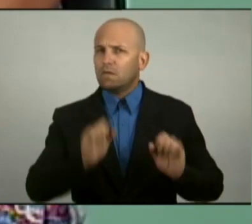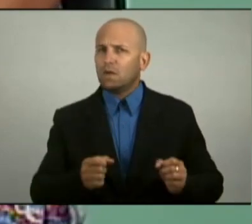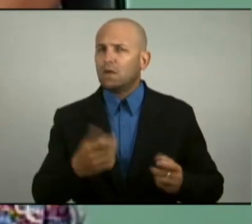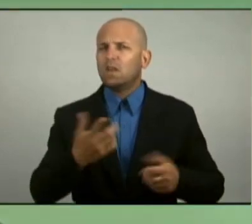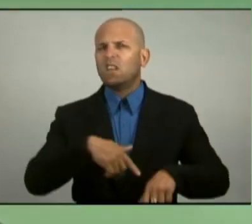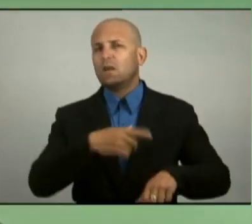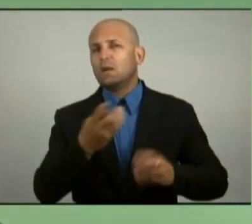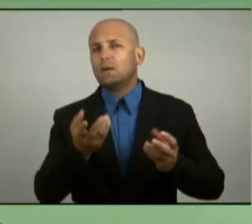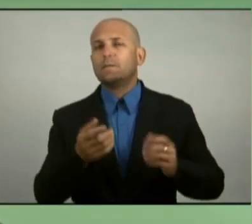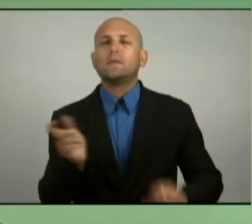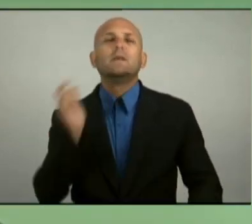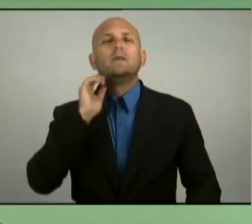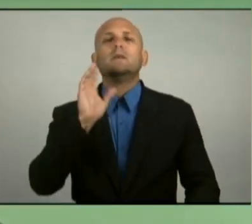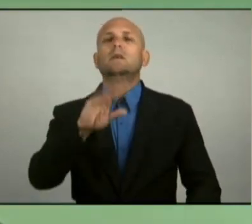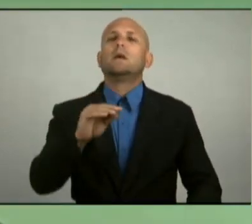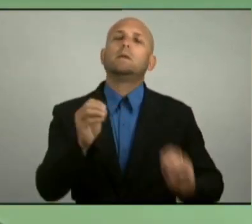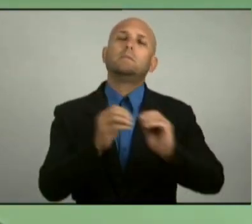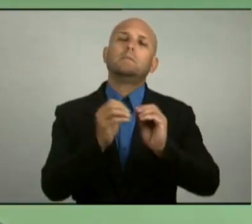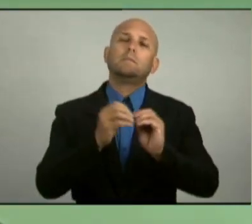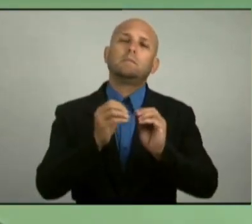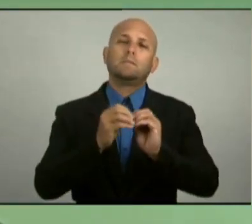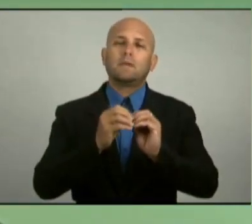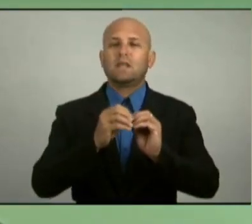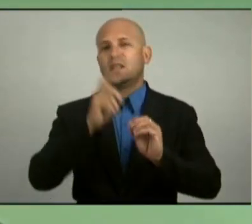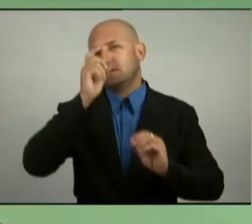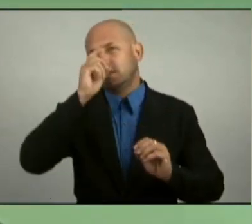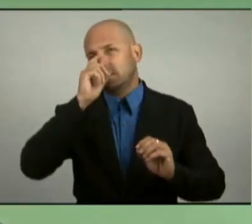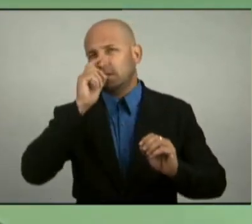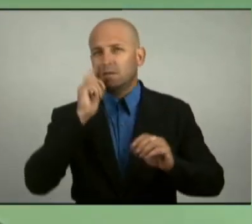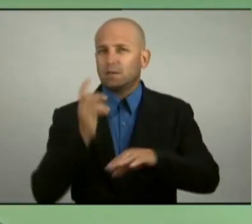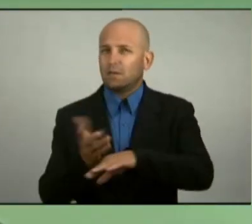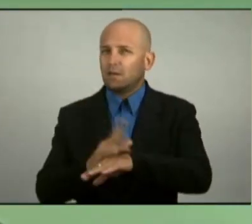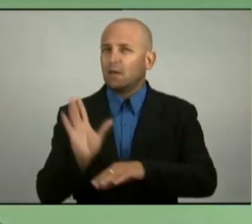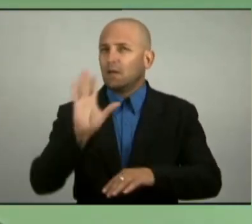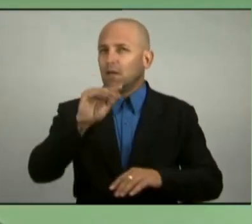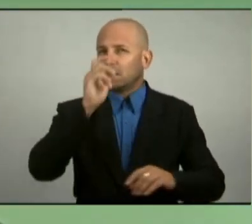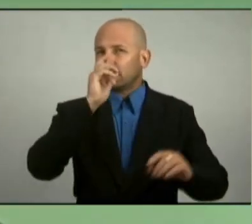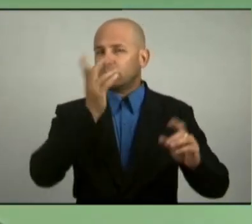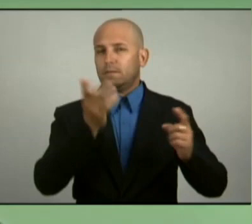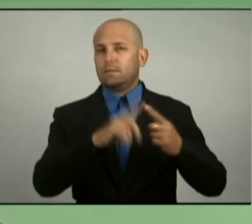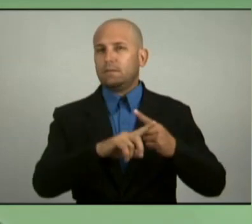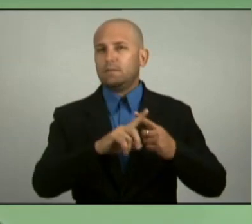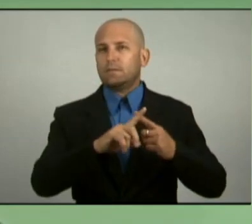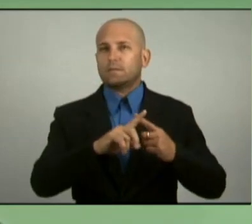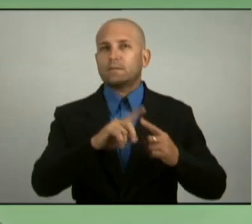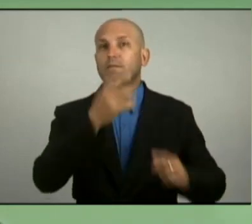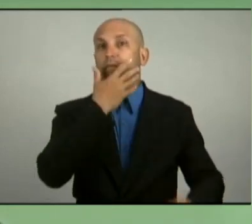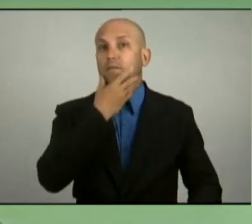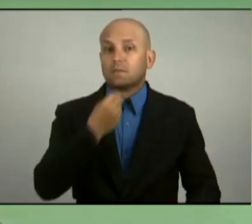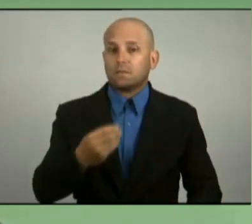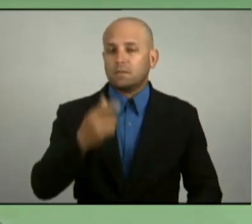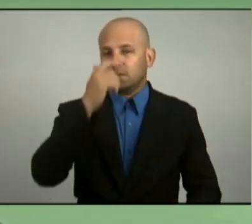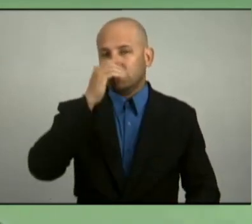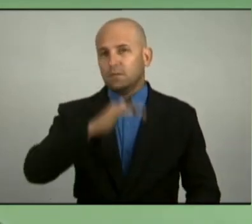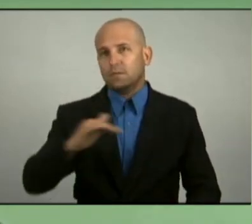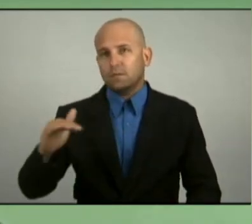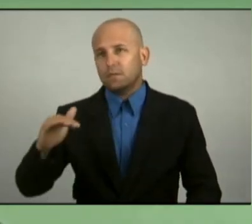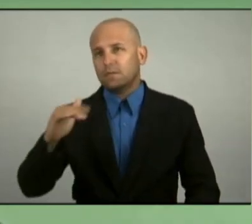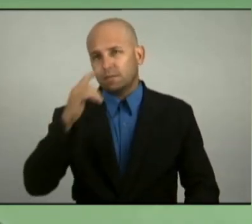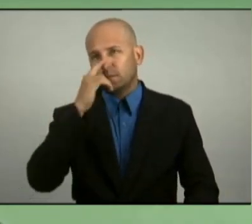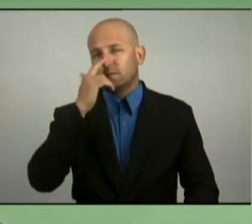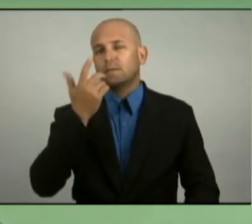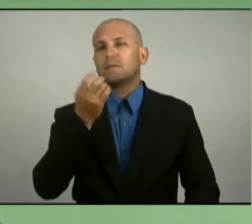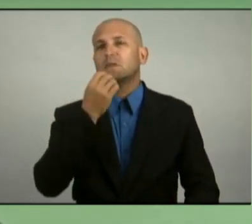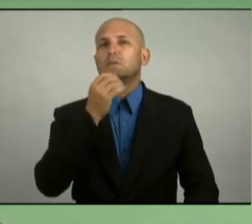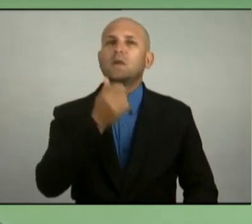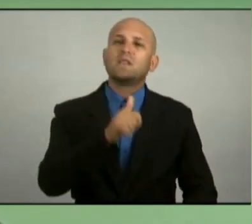depende de la edad eh Como decía el material que vimos al inicio en el caso de las personas más jóvenes los niños fundamentalmente pueden